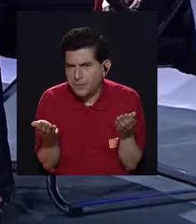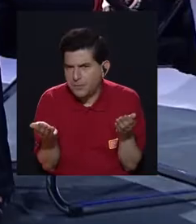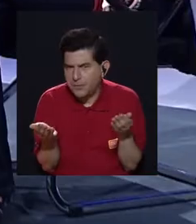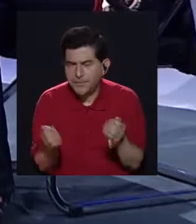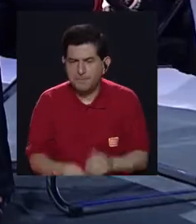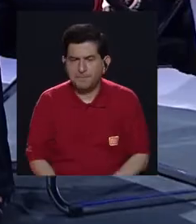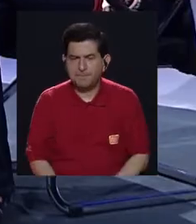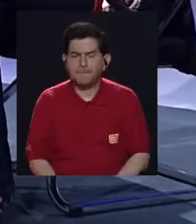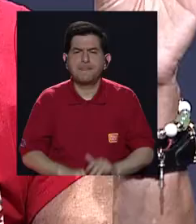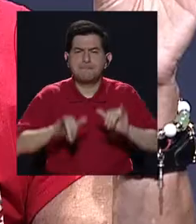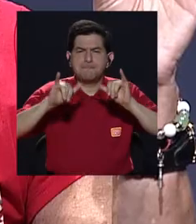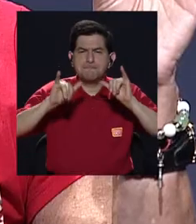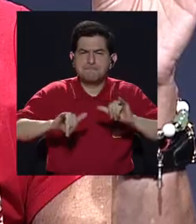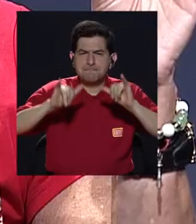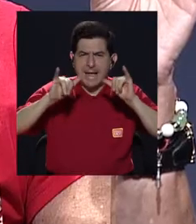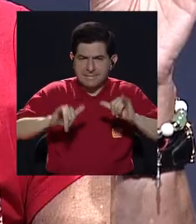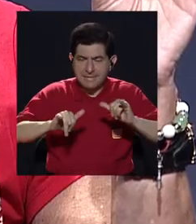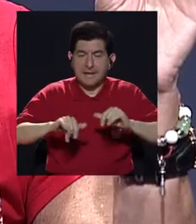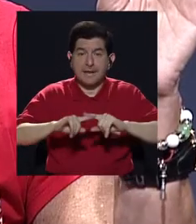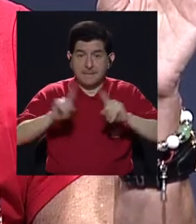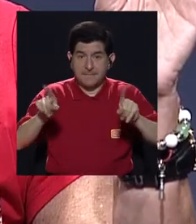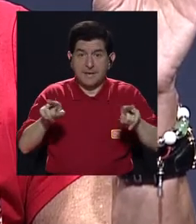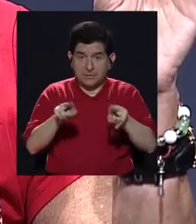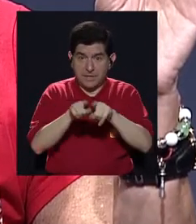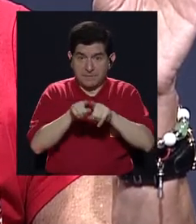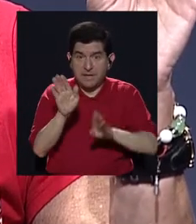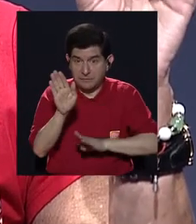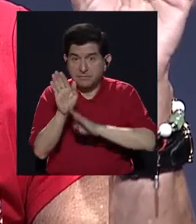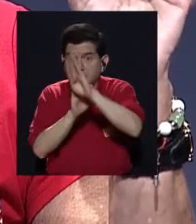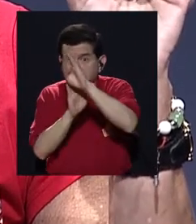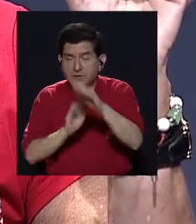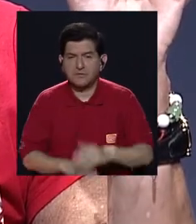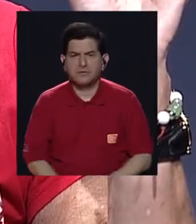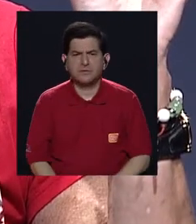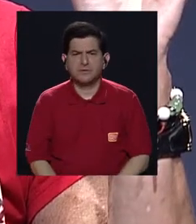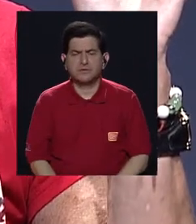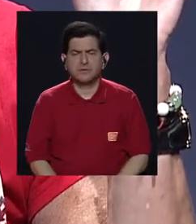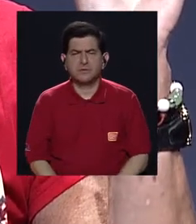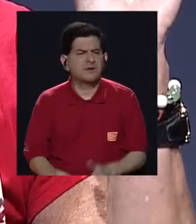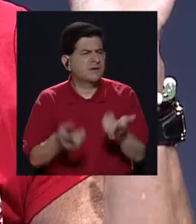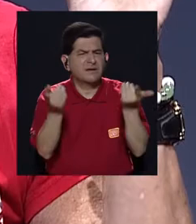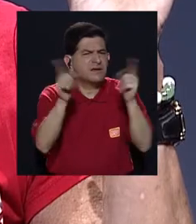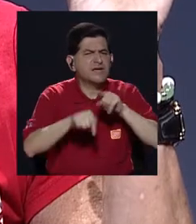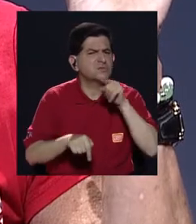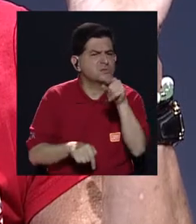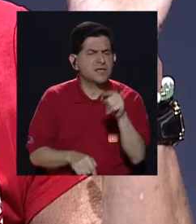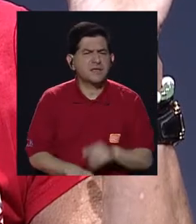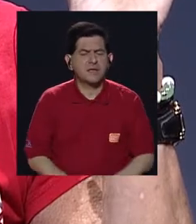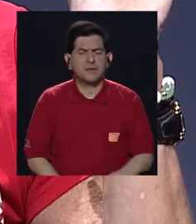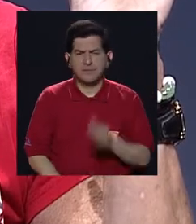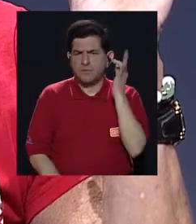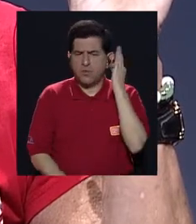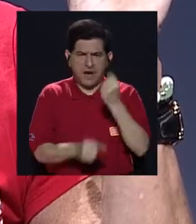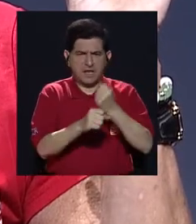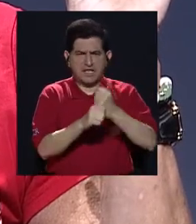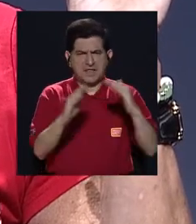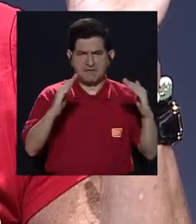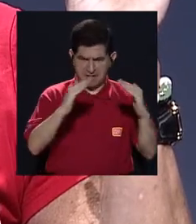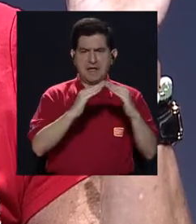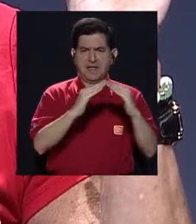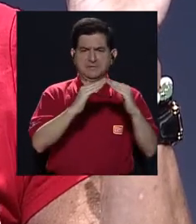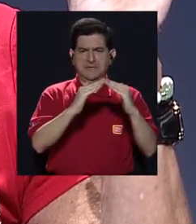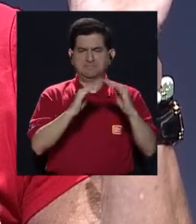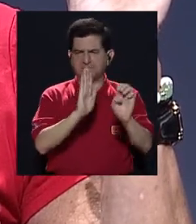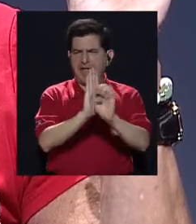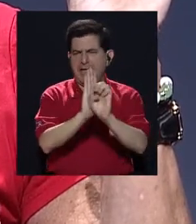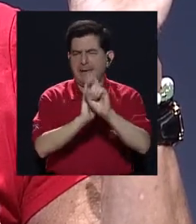como y conservación con desarrollo qué le pasa si usted es una ama